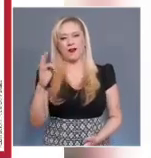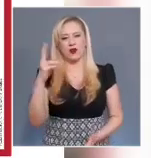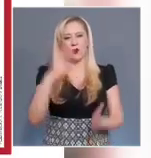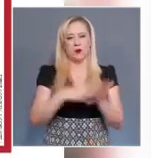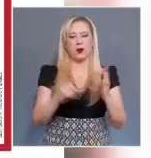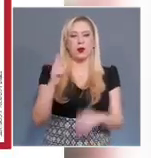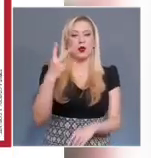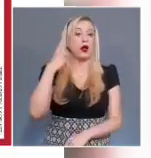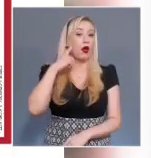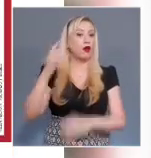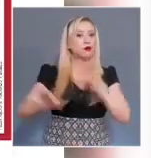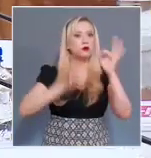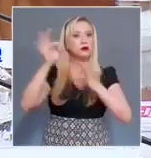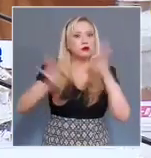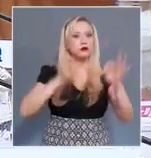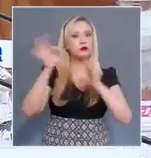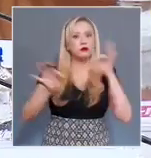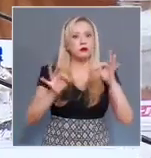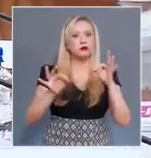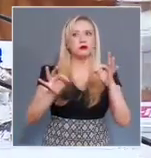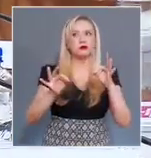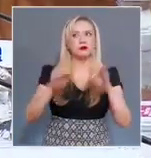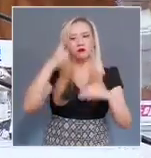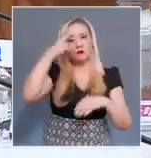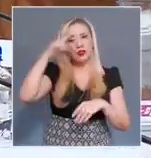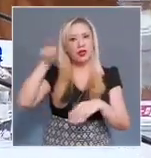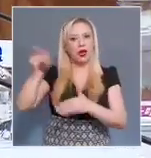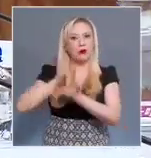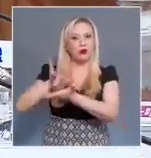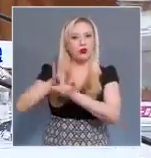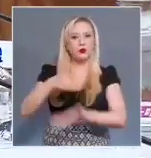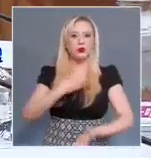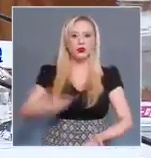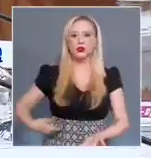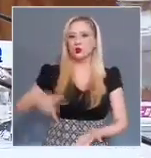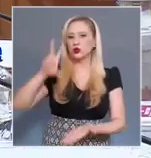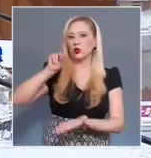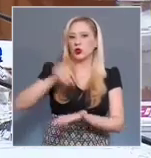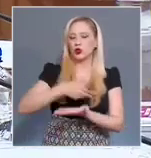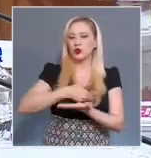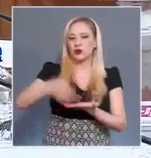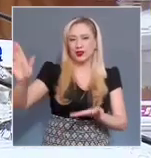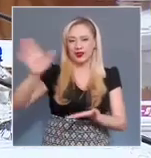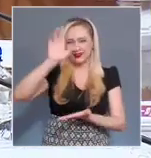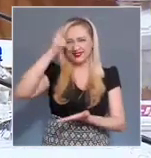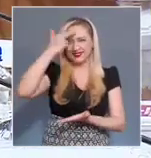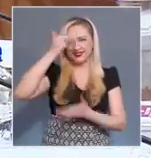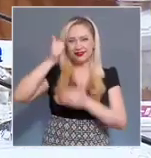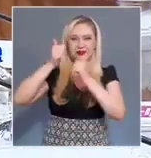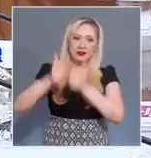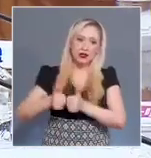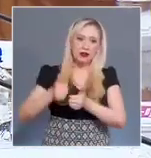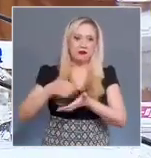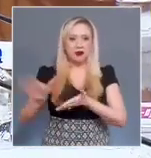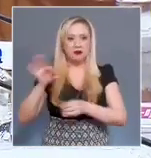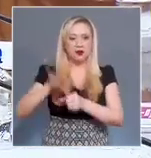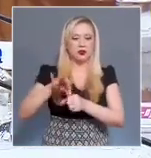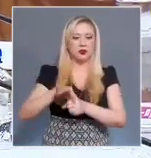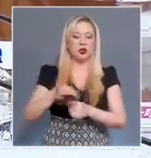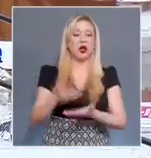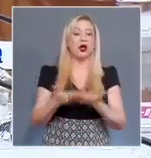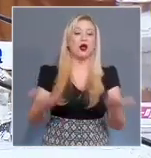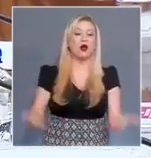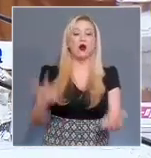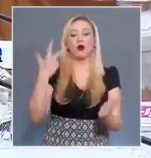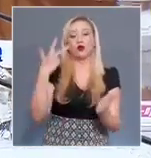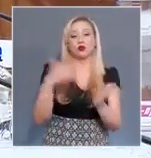al ejercicio de revocación de mandato. Por tanto, aprobaron que la multa de más de 8 millones de pesos sea individualizada y